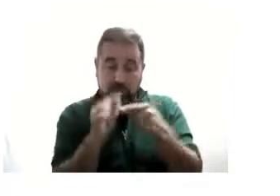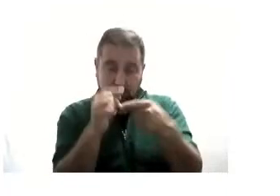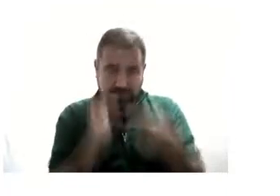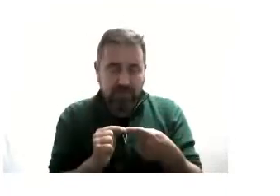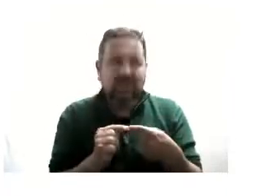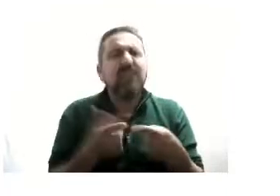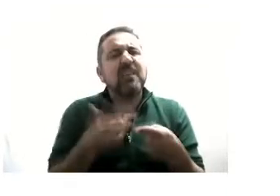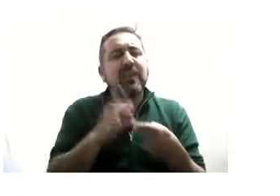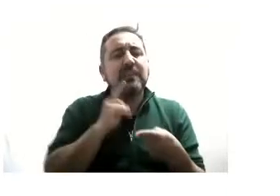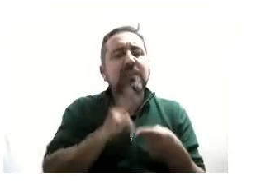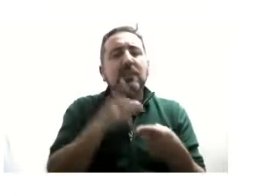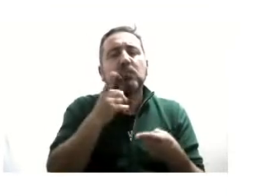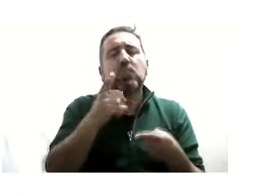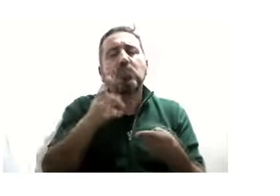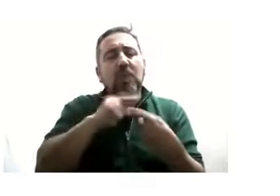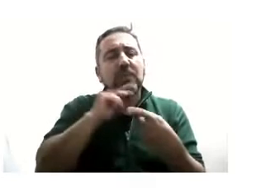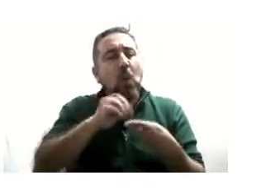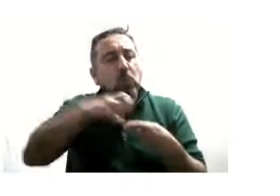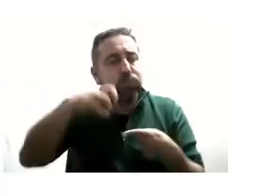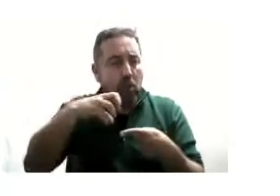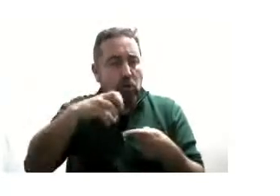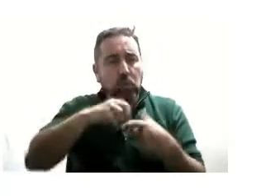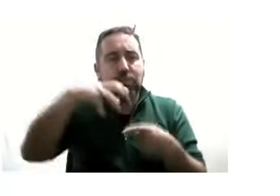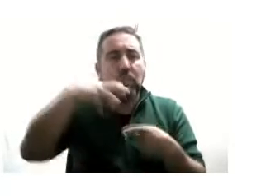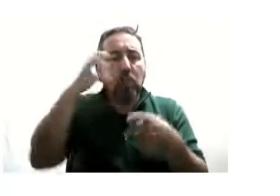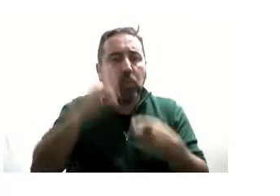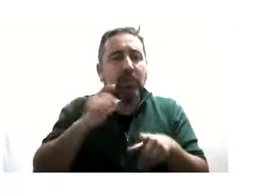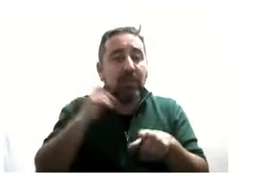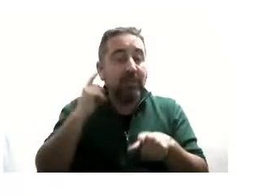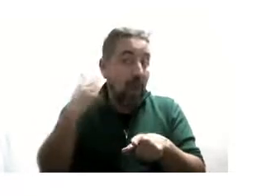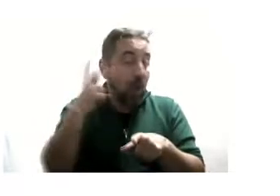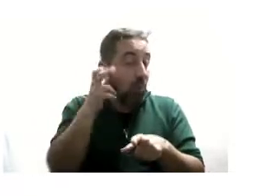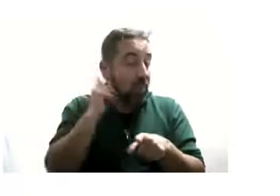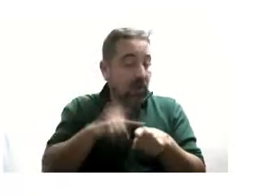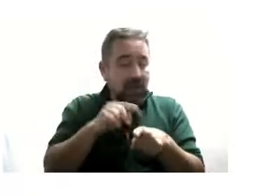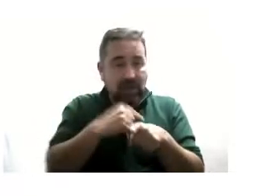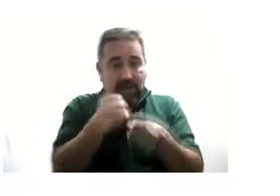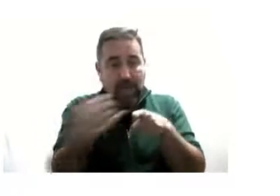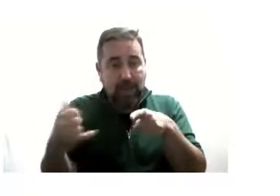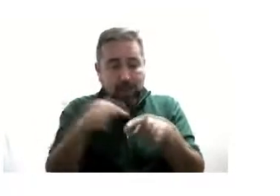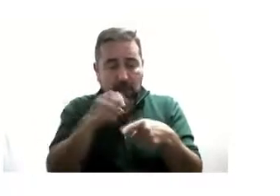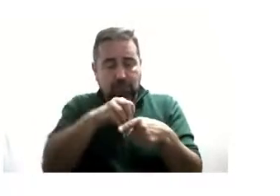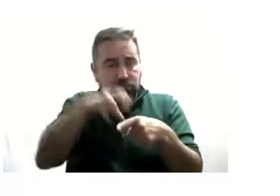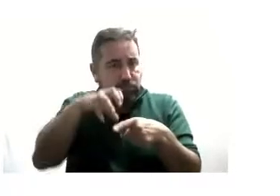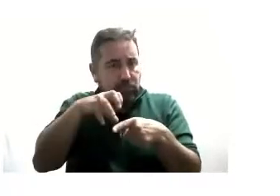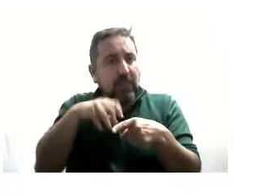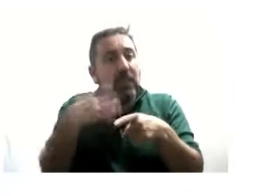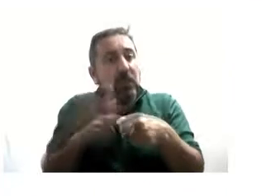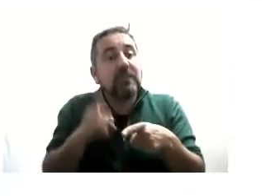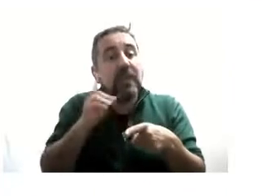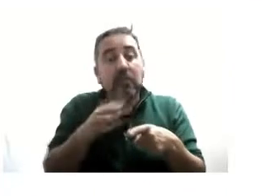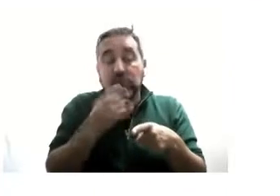relativamente frecuente, que aparece justo en el nervio de la audición. Entonces, la indicación habitual de un implante